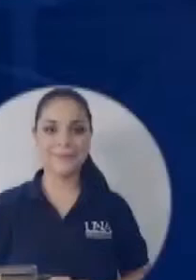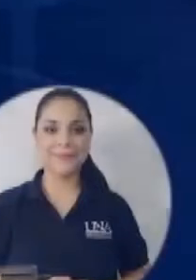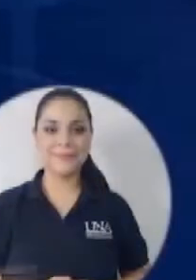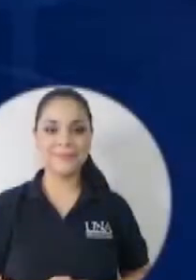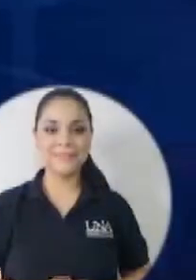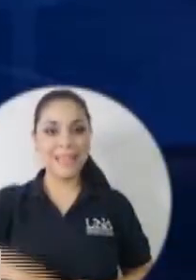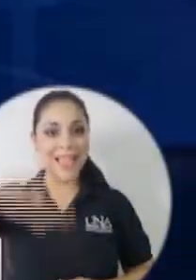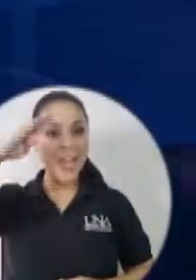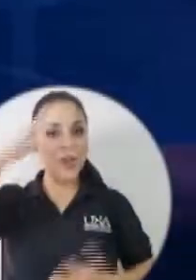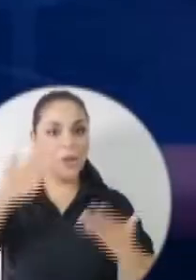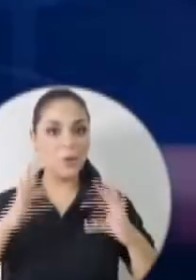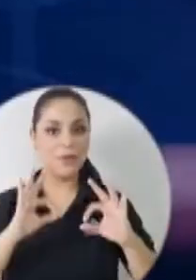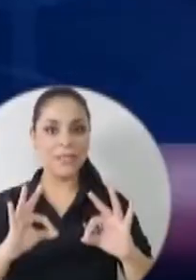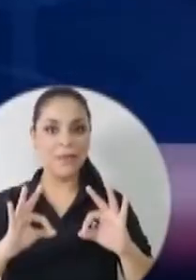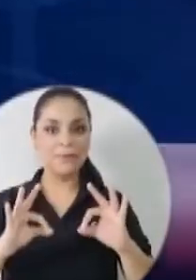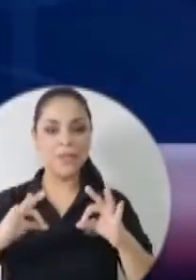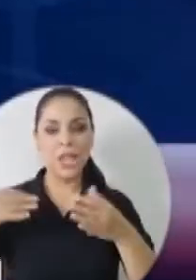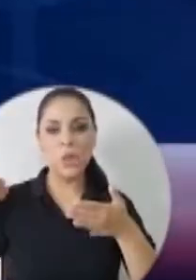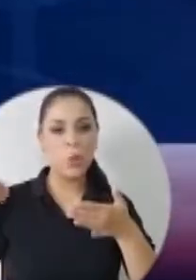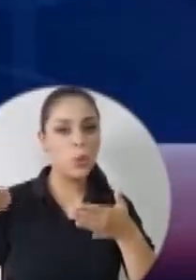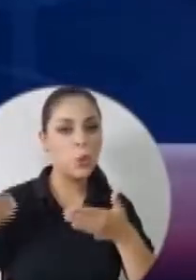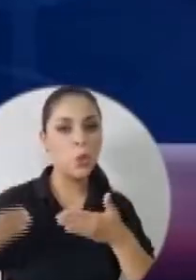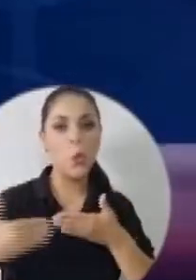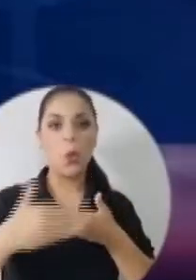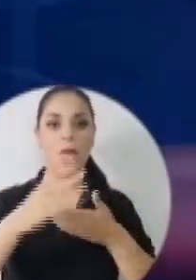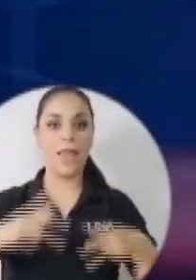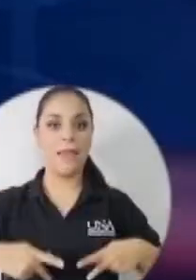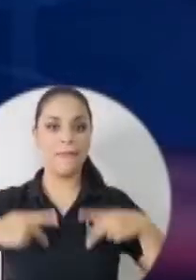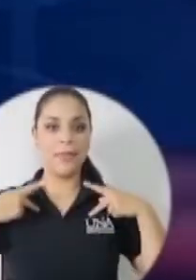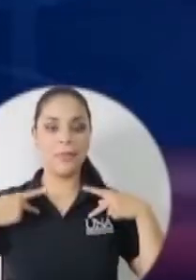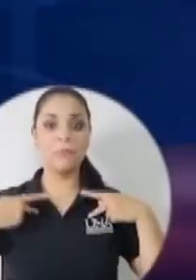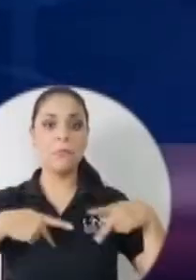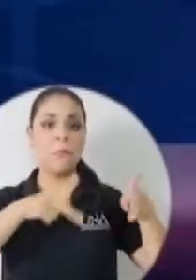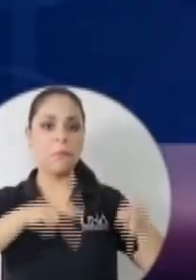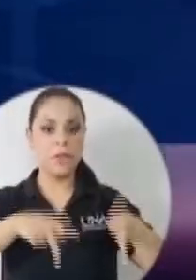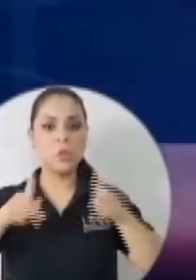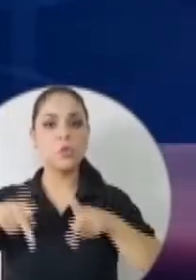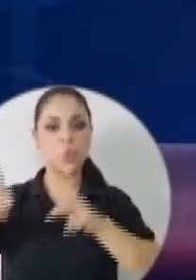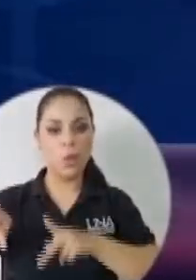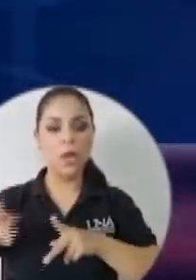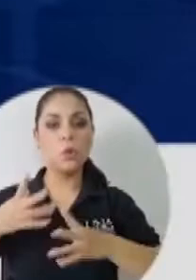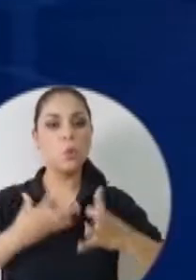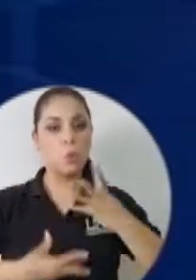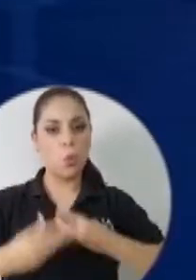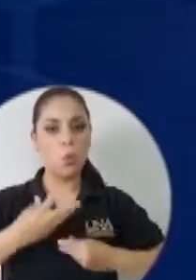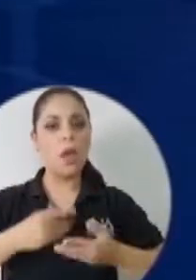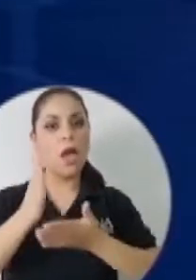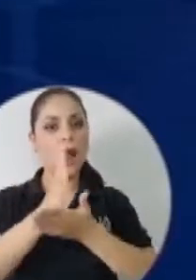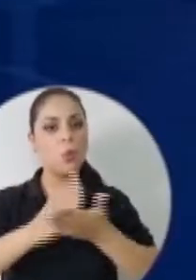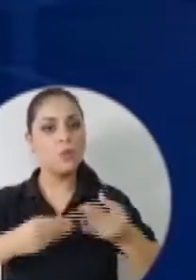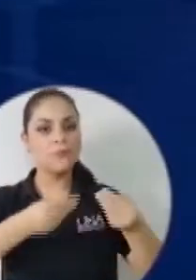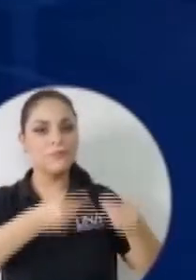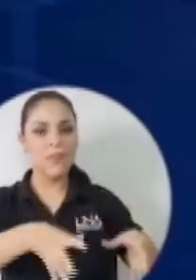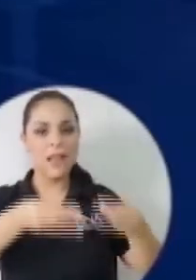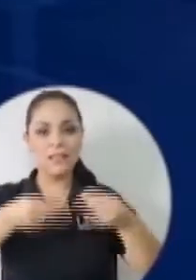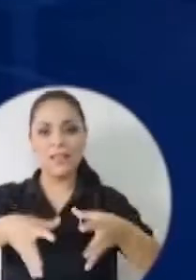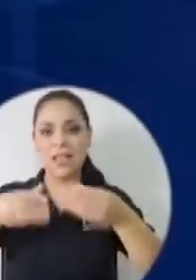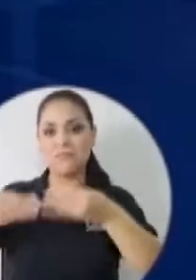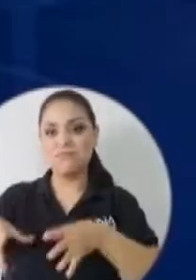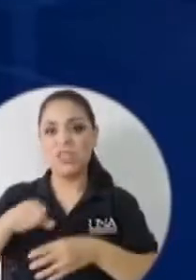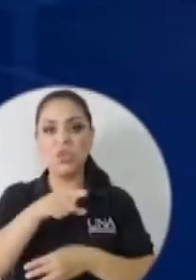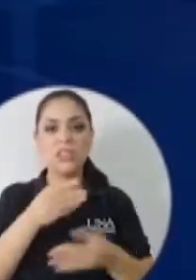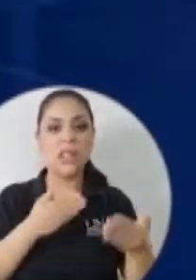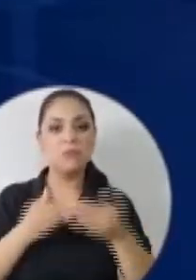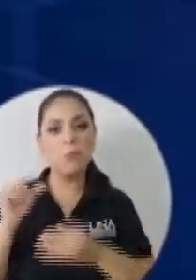hola que tal a lo largo de la vida las personas pues experimentamos diferentes pérdidas que tienen una menor mayor